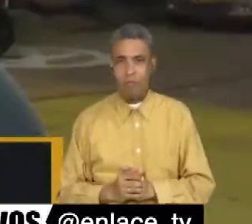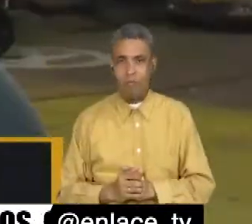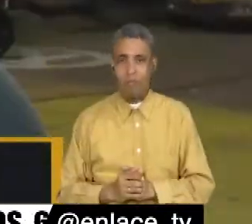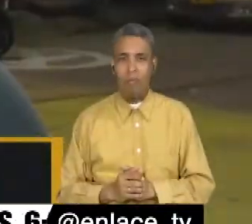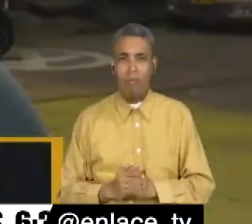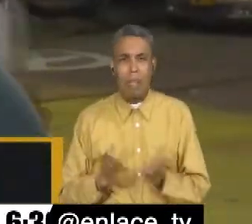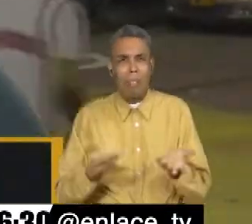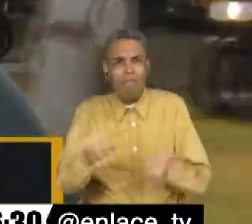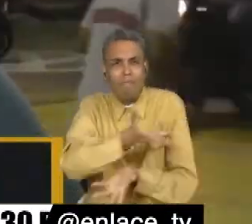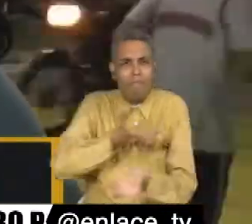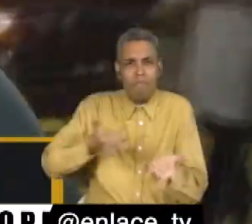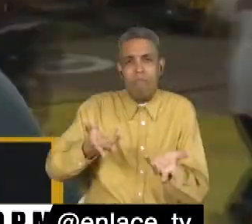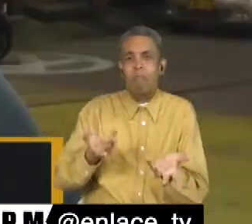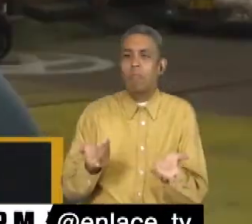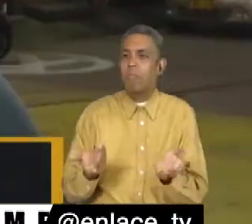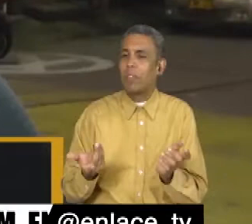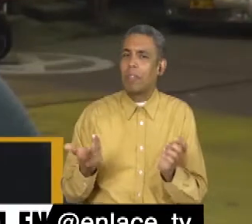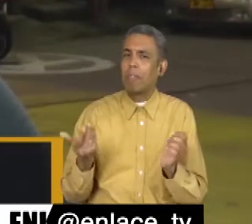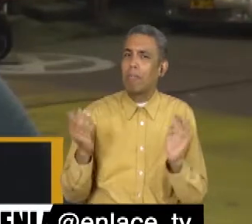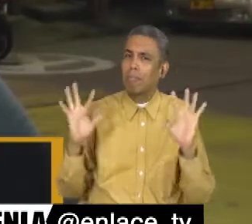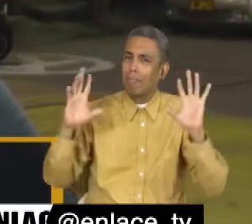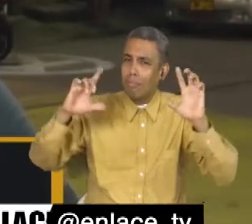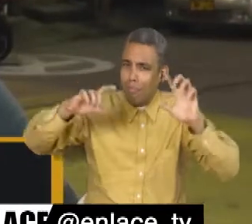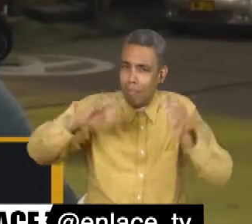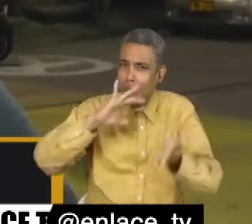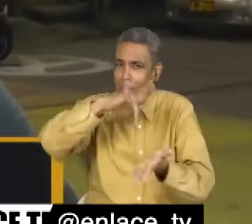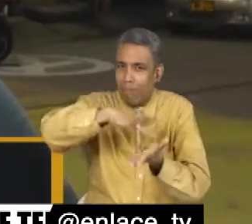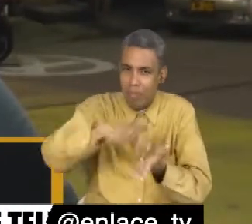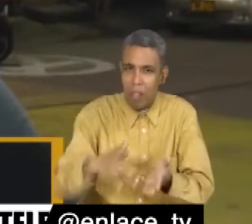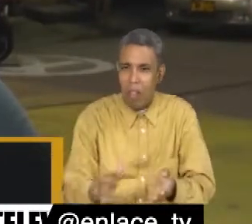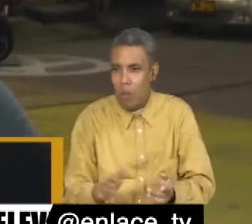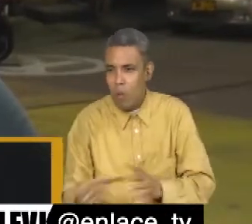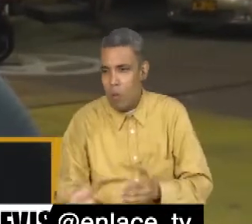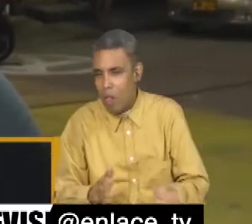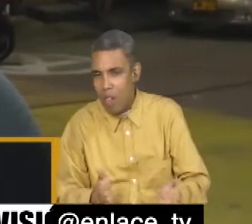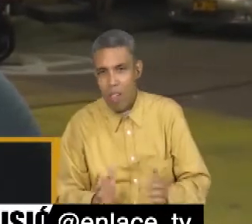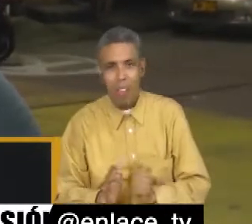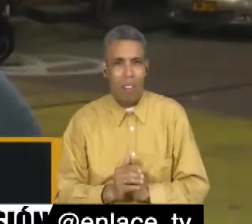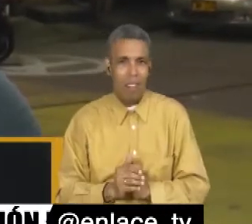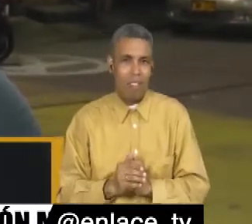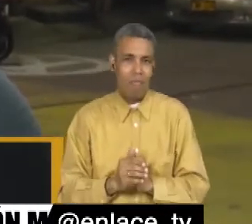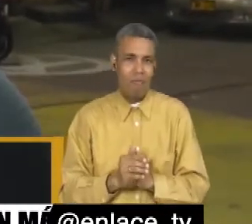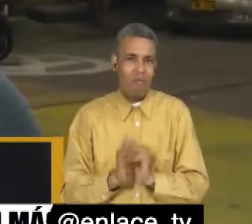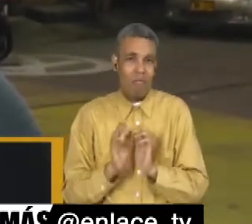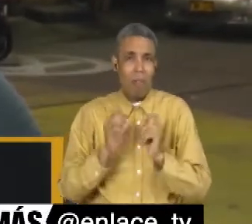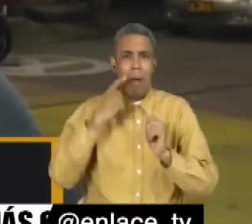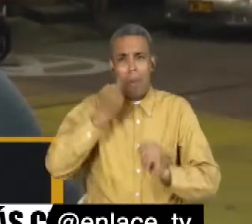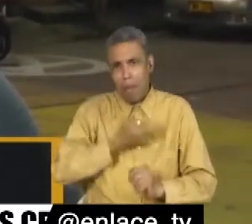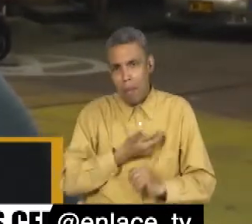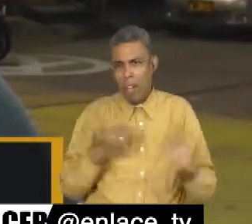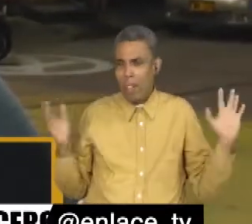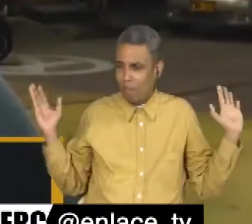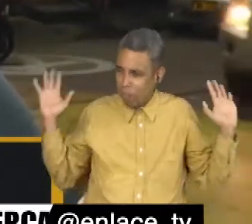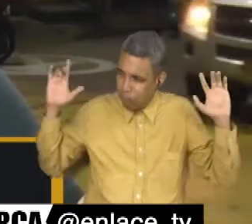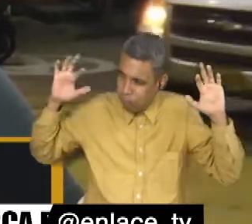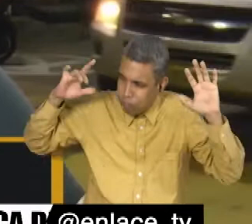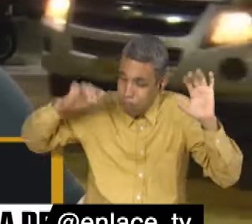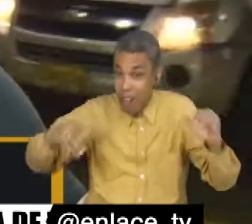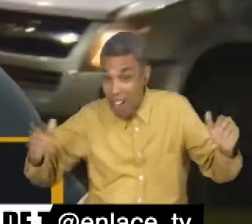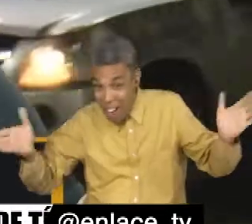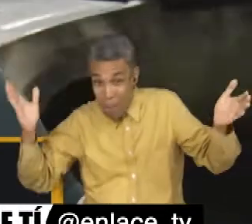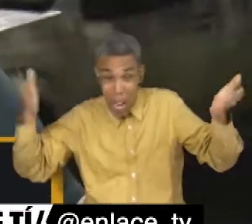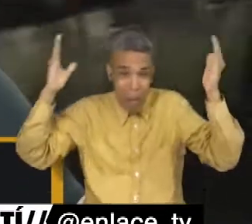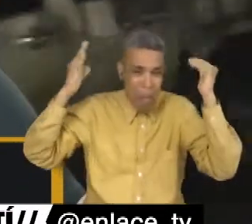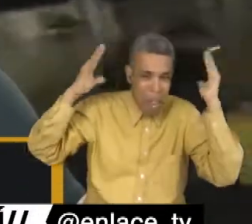recreación, participación, se requiere o se lleva a cabo un ambiente familiar y deportivo, ya que llega